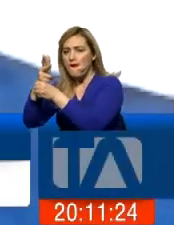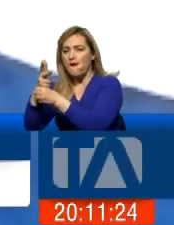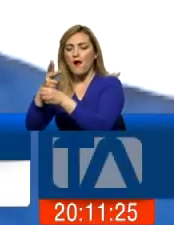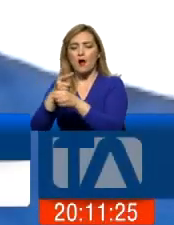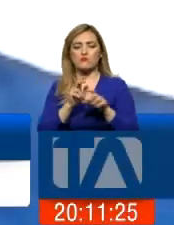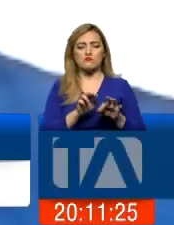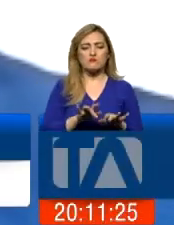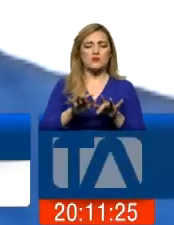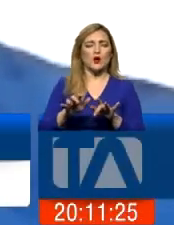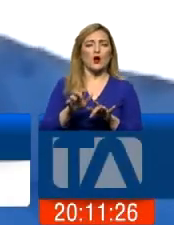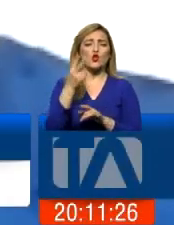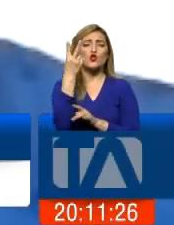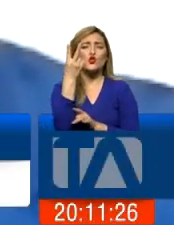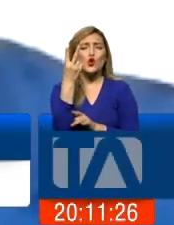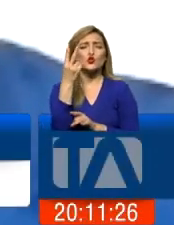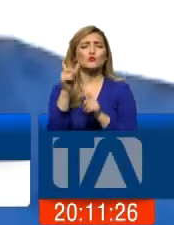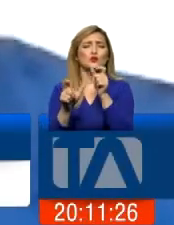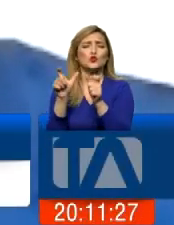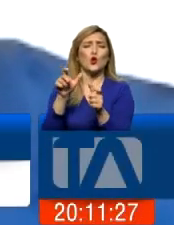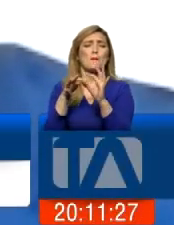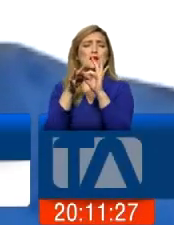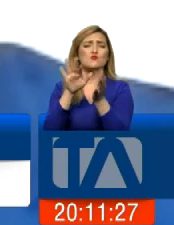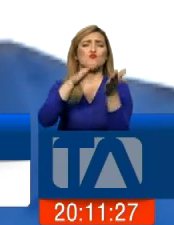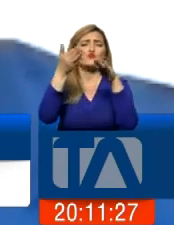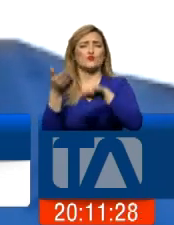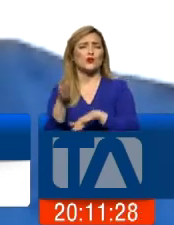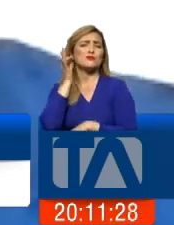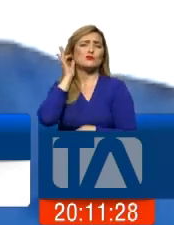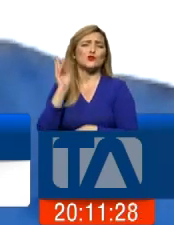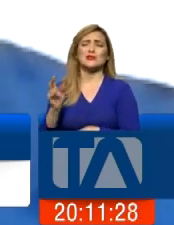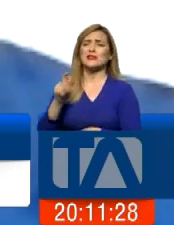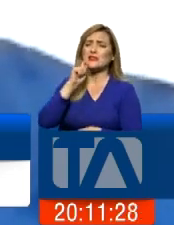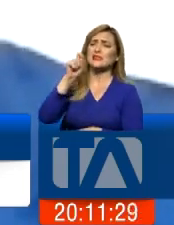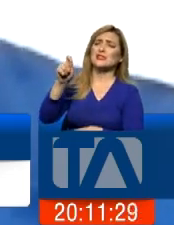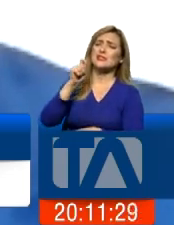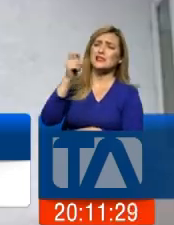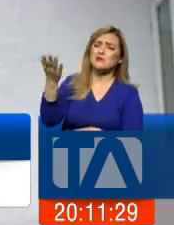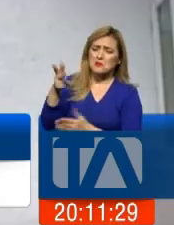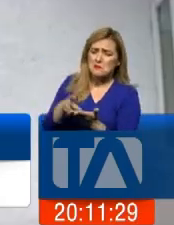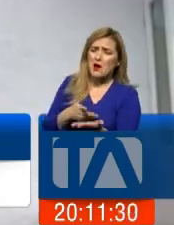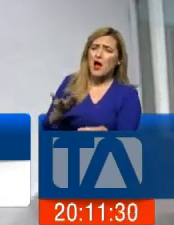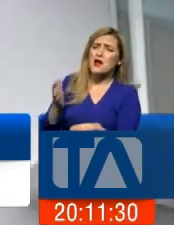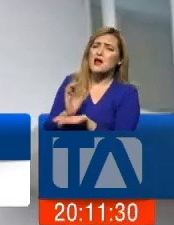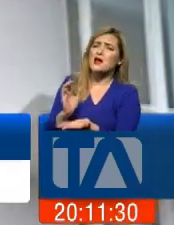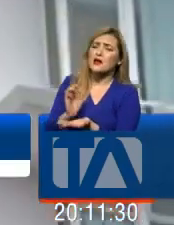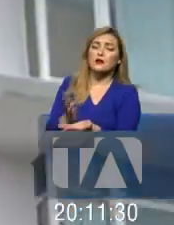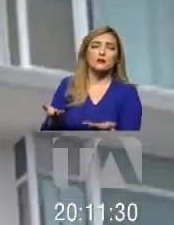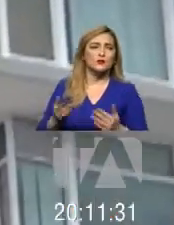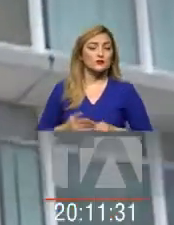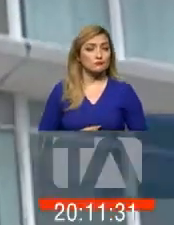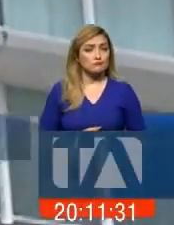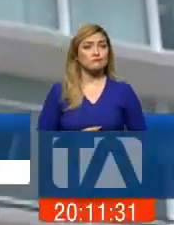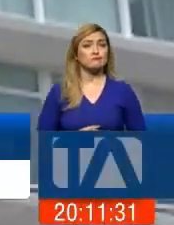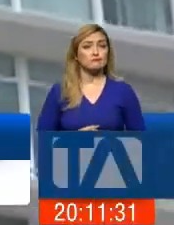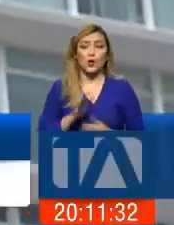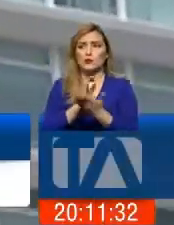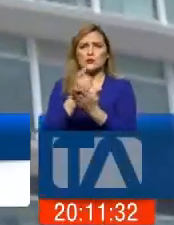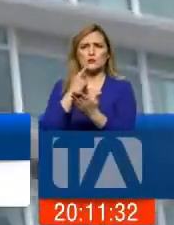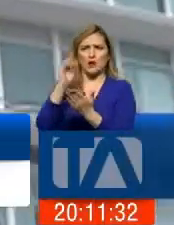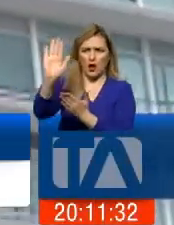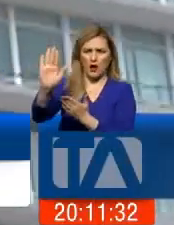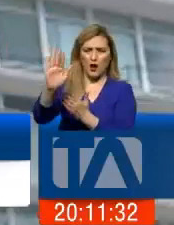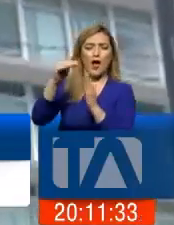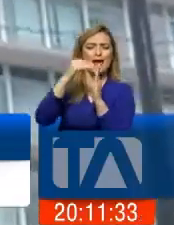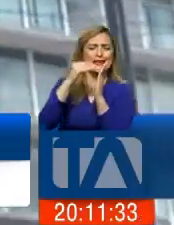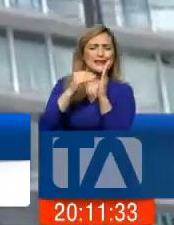compañeros que fallecieron. Hasta hoy, sus esposas reclaman el motepío. Desde el IES sostienen que se está levantando una lista de